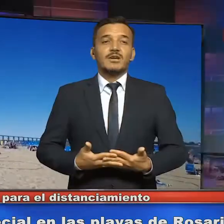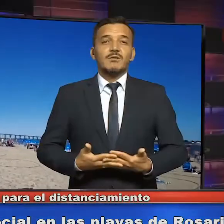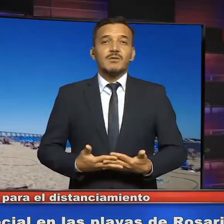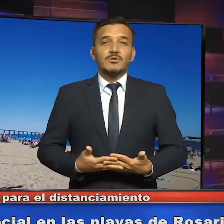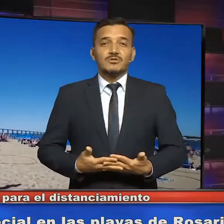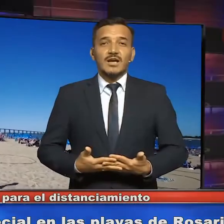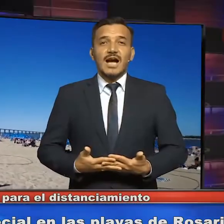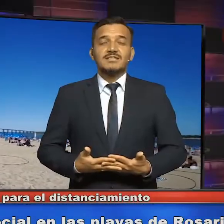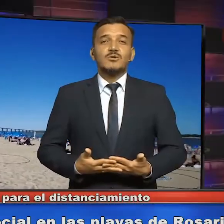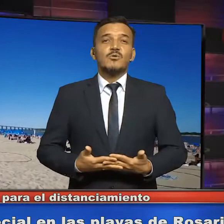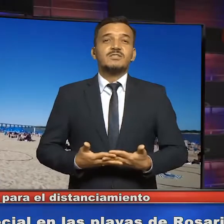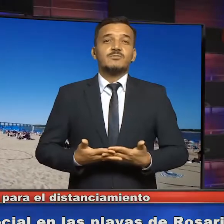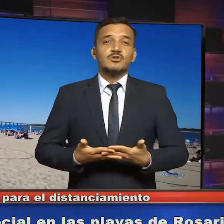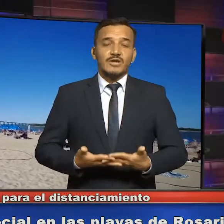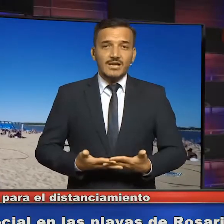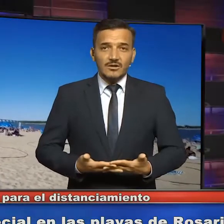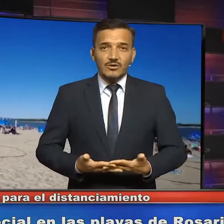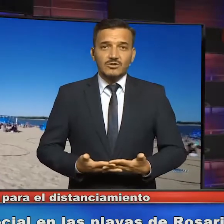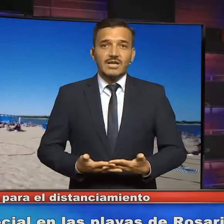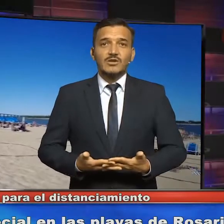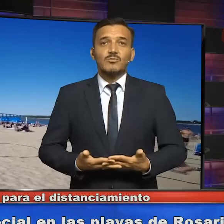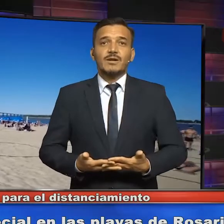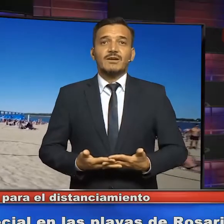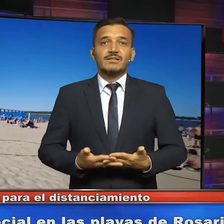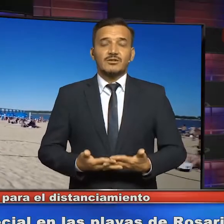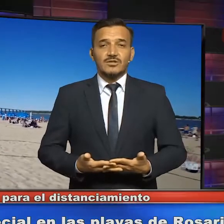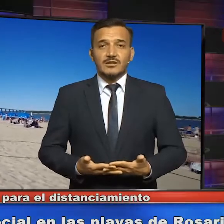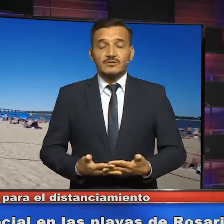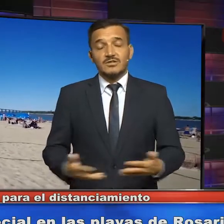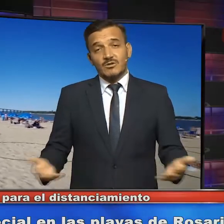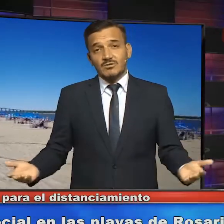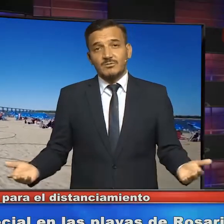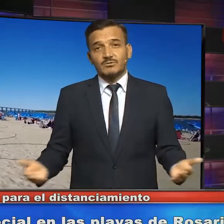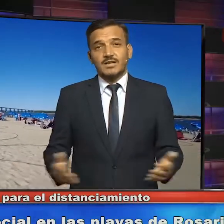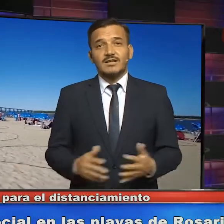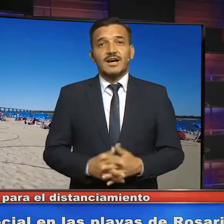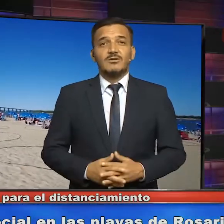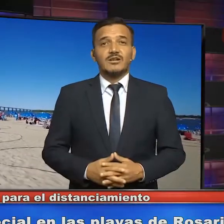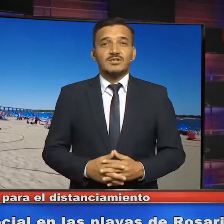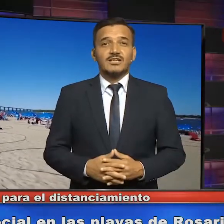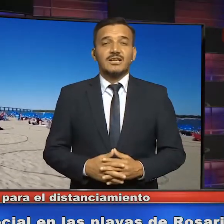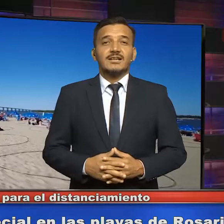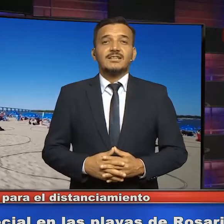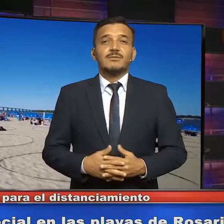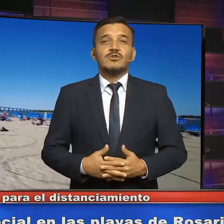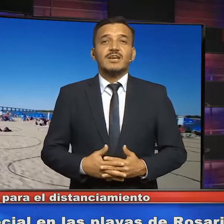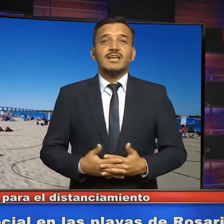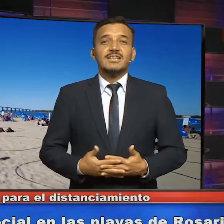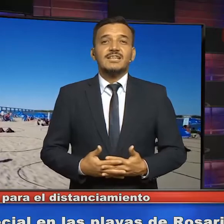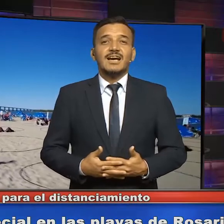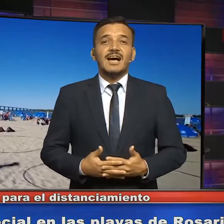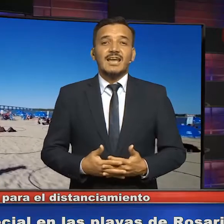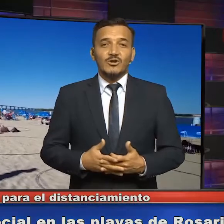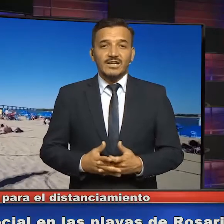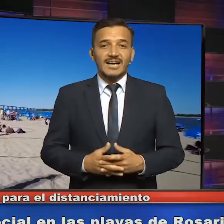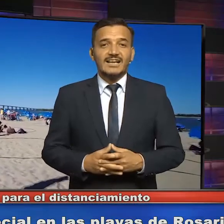que vemos, ¿ha sido algo excepcional o se ha dado en buena parte de Rosario? Se lo vamos a preguntar a una rosarina. Tenemos en línea